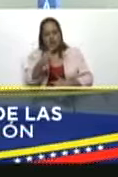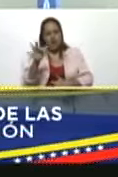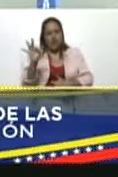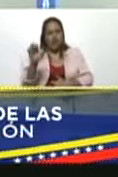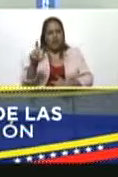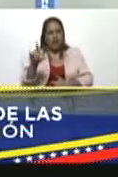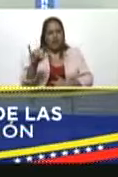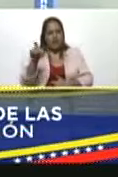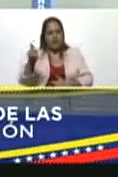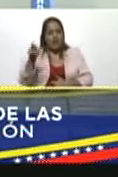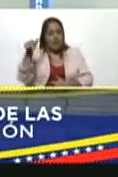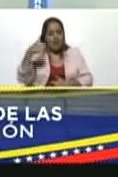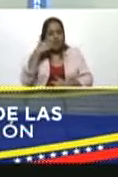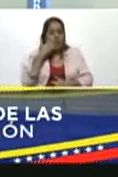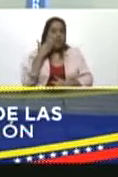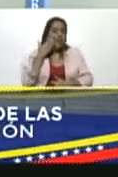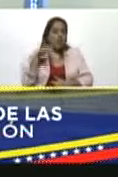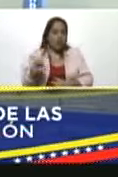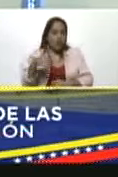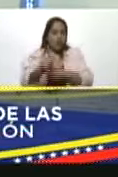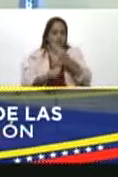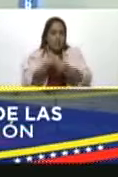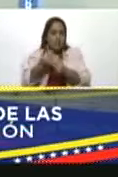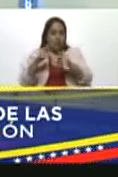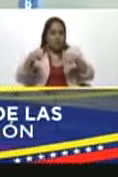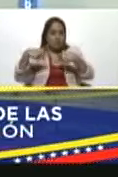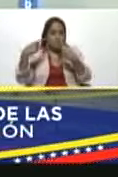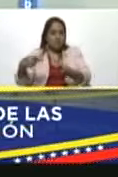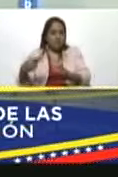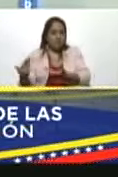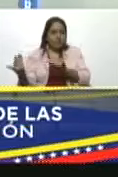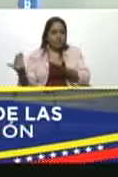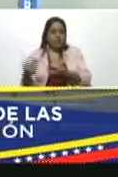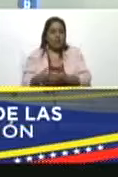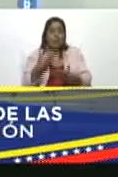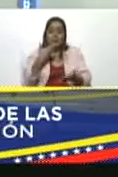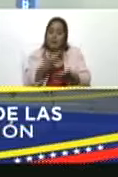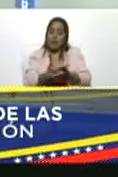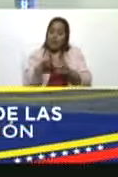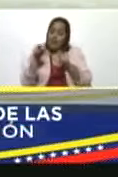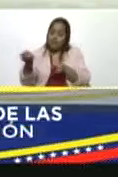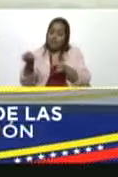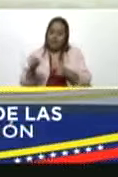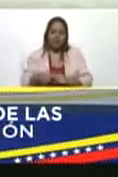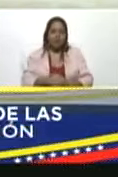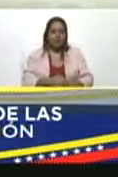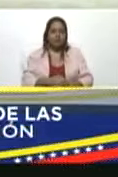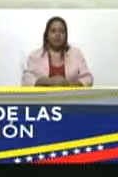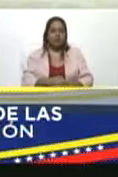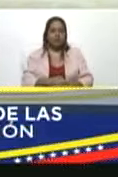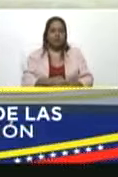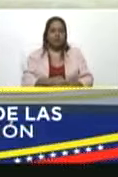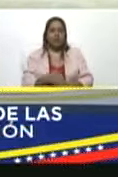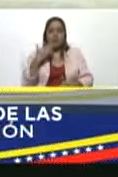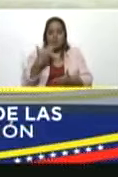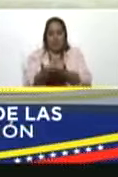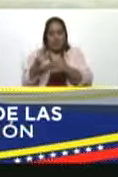Quité el padrino que le puse. Pídale.